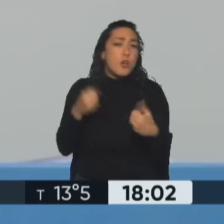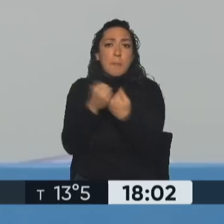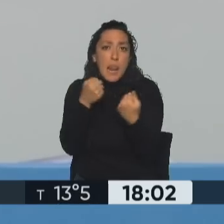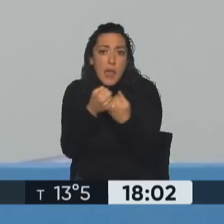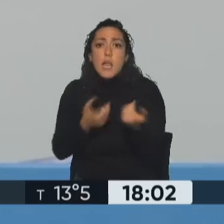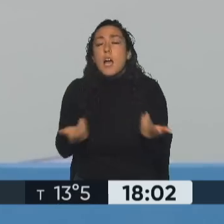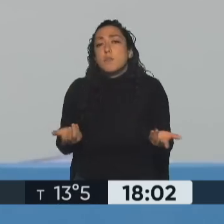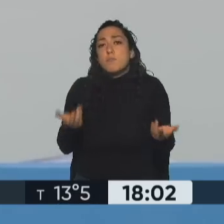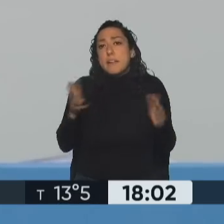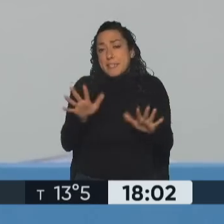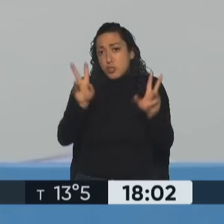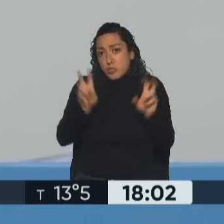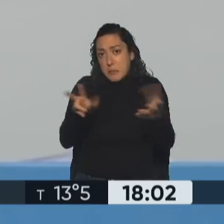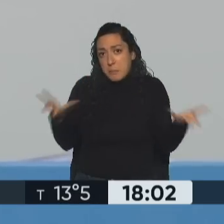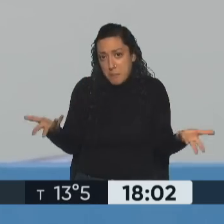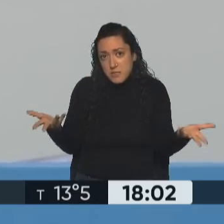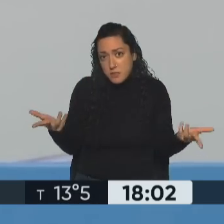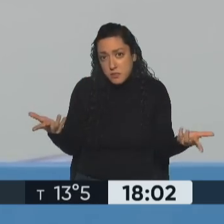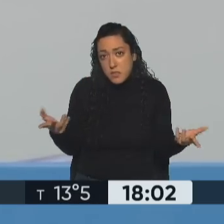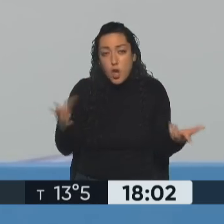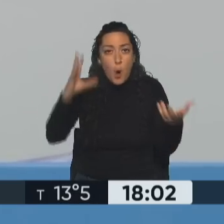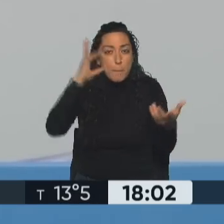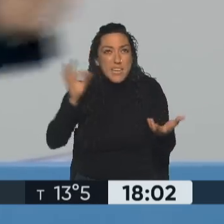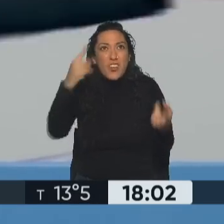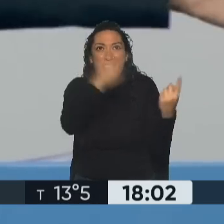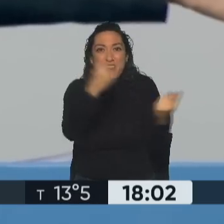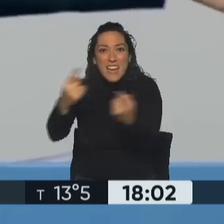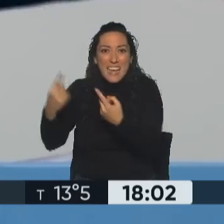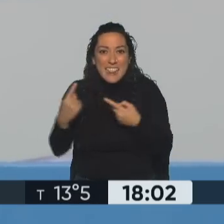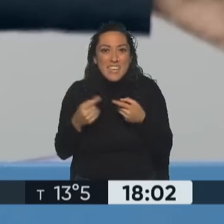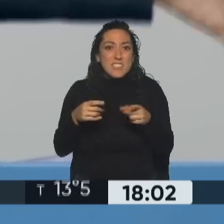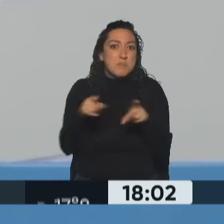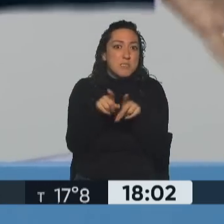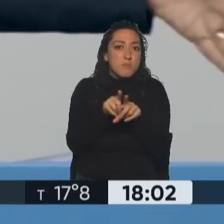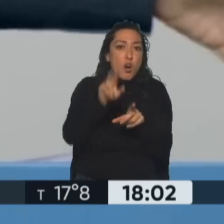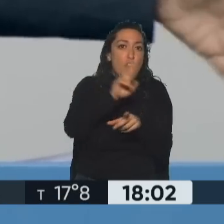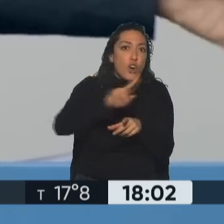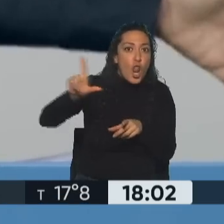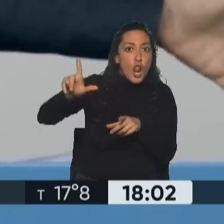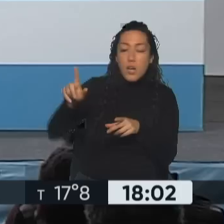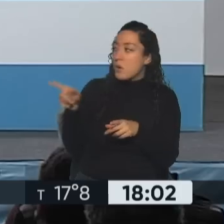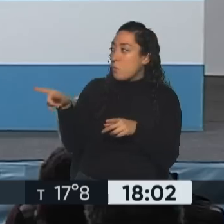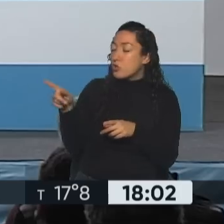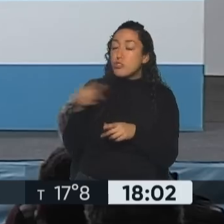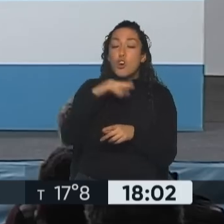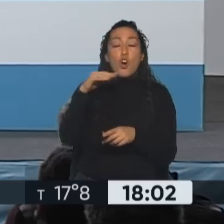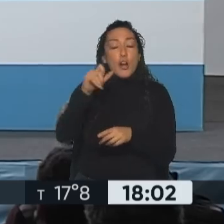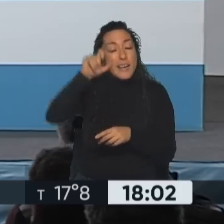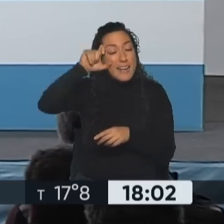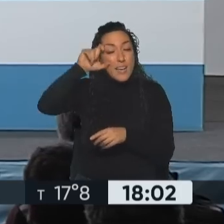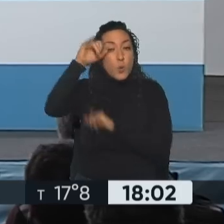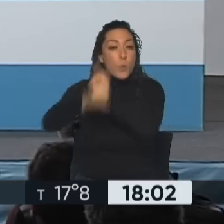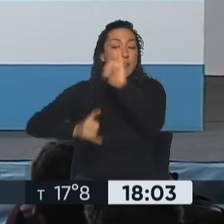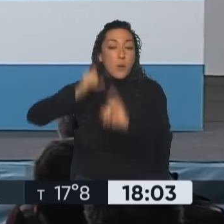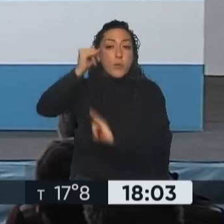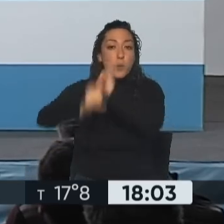miradas diferentes acerca de cuál es el rol, lo que vos hacías. Yo recién te escuchaba a vos, Jorge, contar todo lo que hiciste